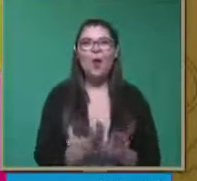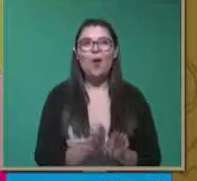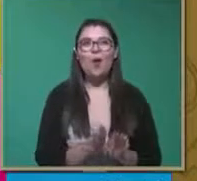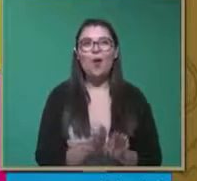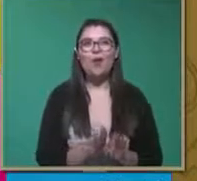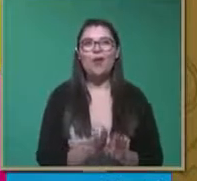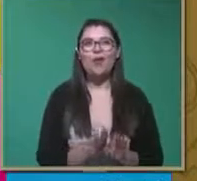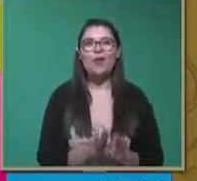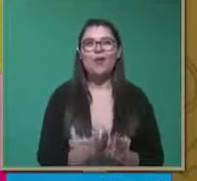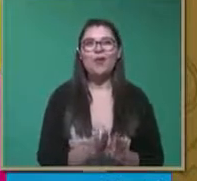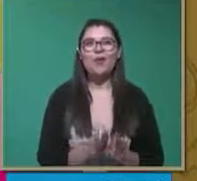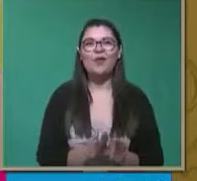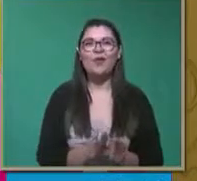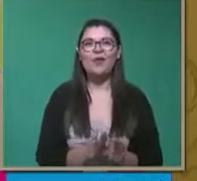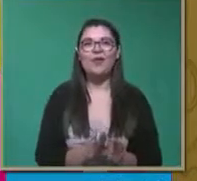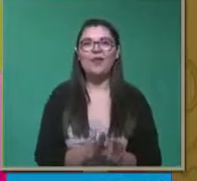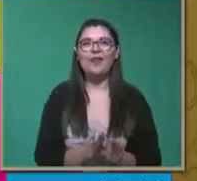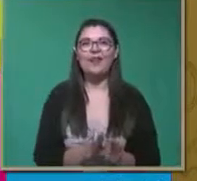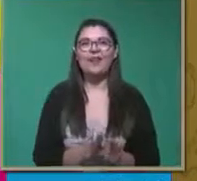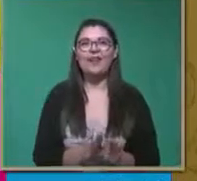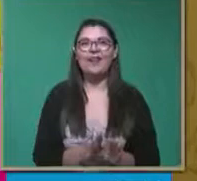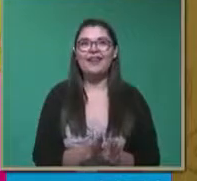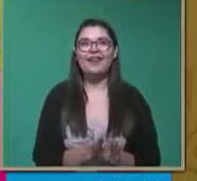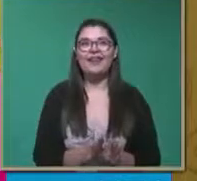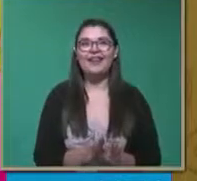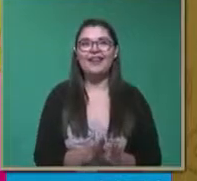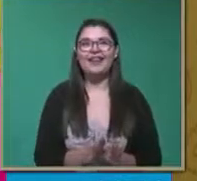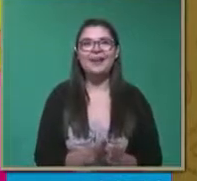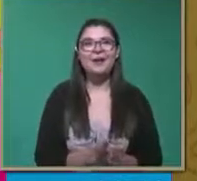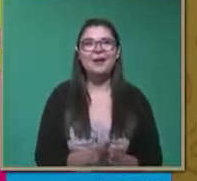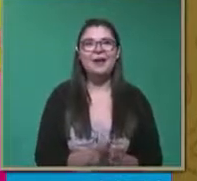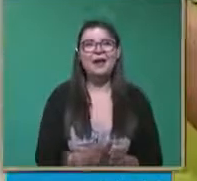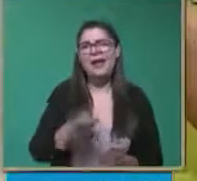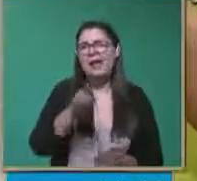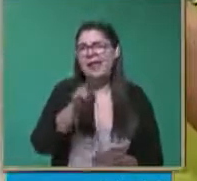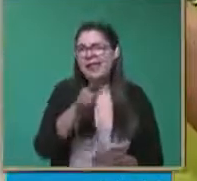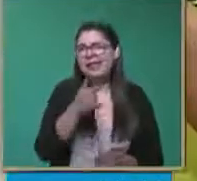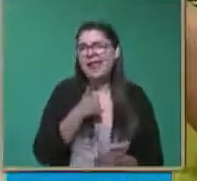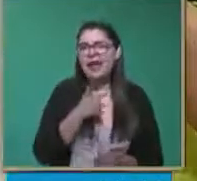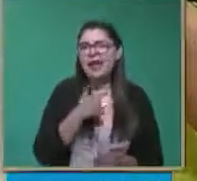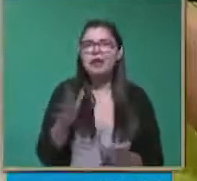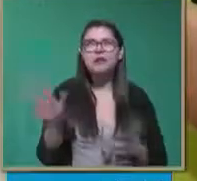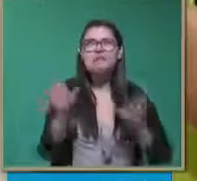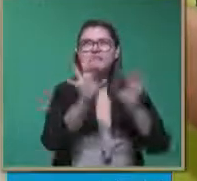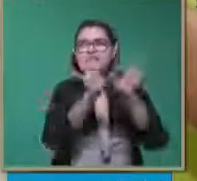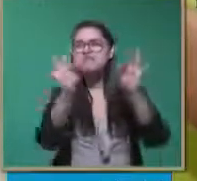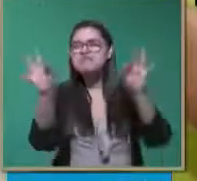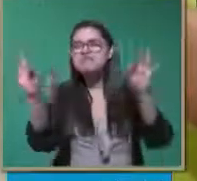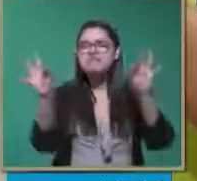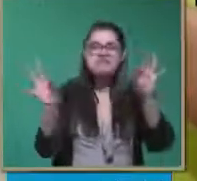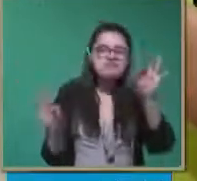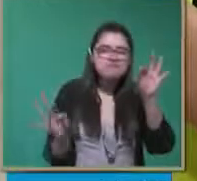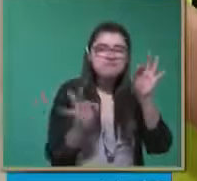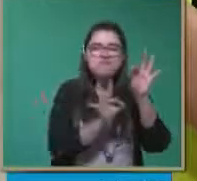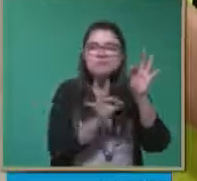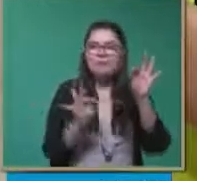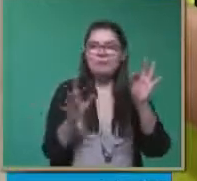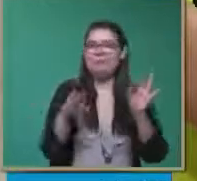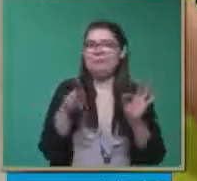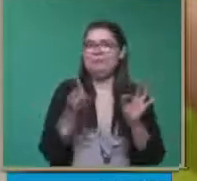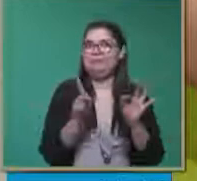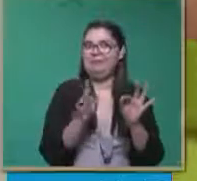¿Saben qué? Una estrategia es calcular. Cada quien usa las estrategias que requiere. A